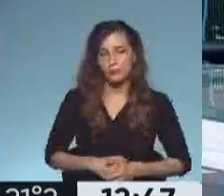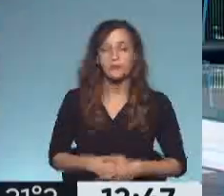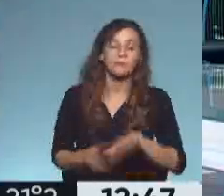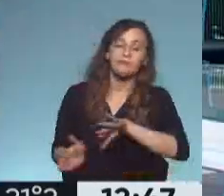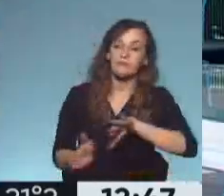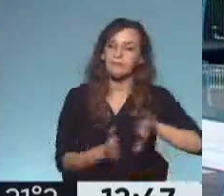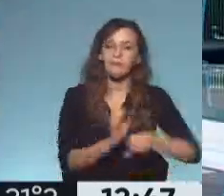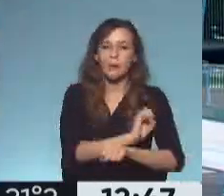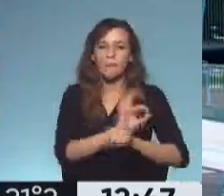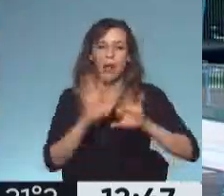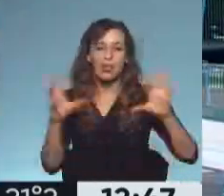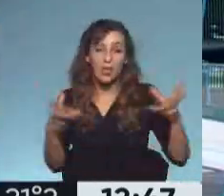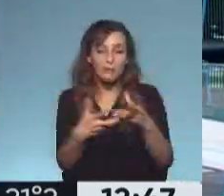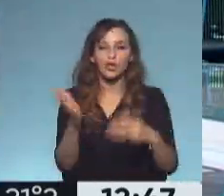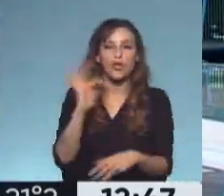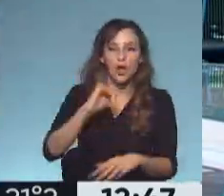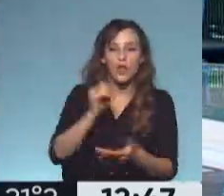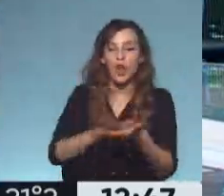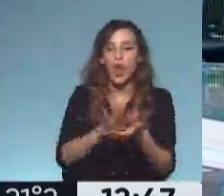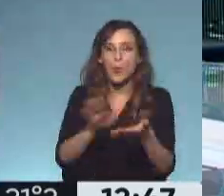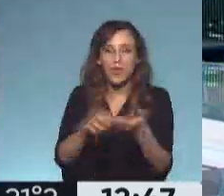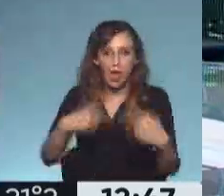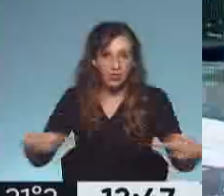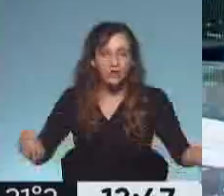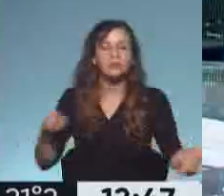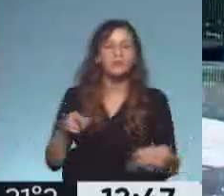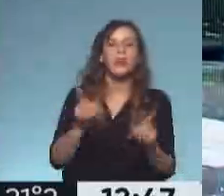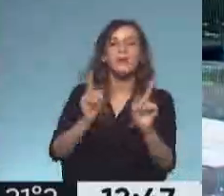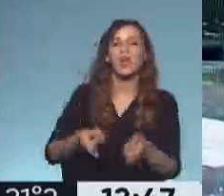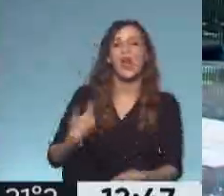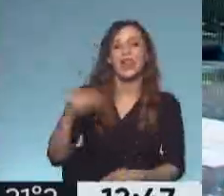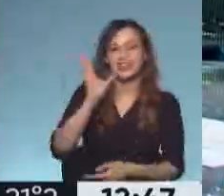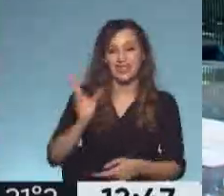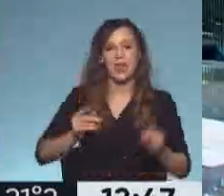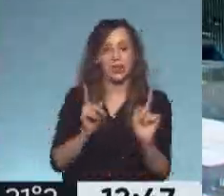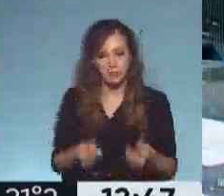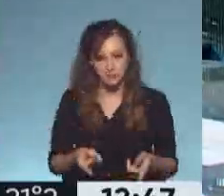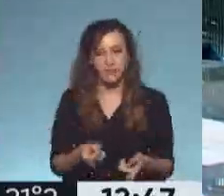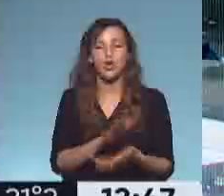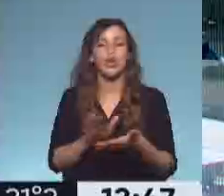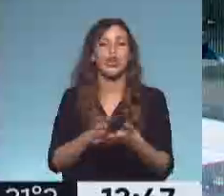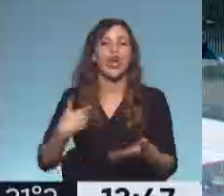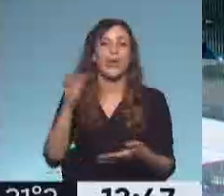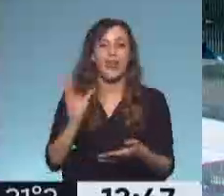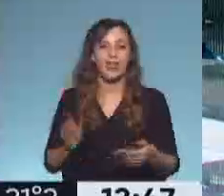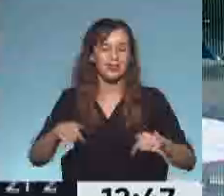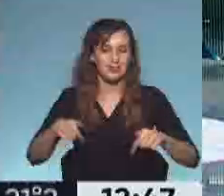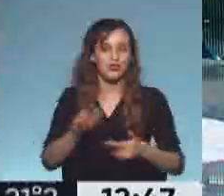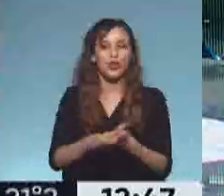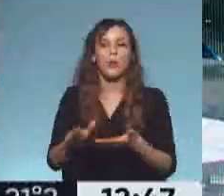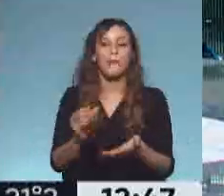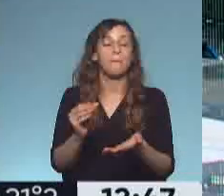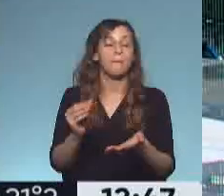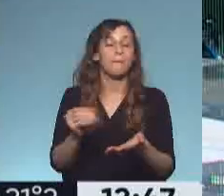La pandemia nos trae novedades todos los días claro, a nivel mundial, pero también en la República Argentina, y también tenemos novedades sobre la llegada de más